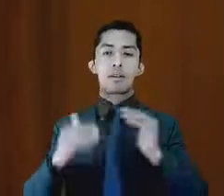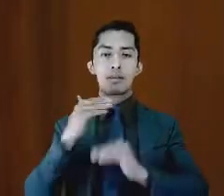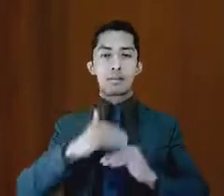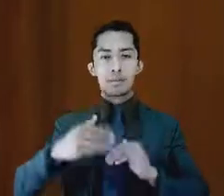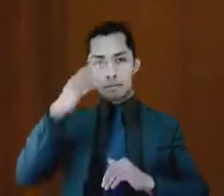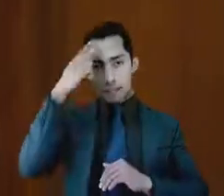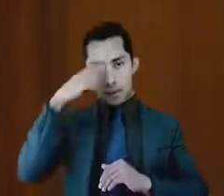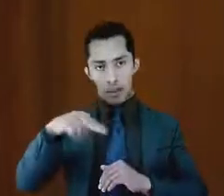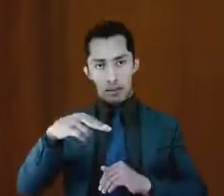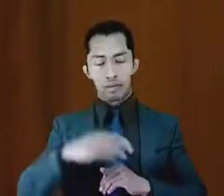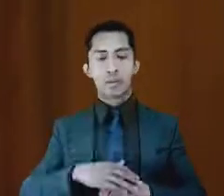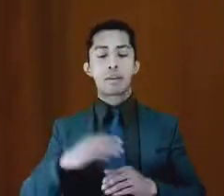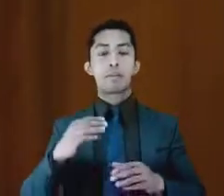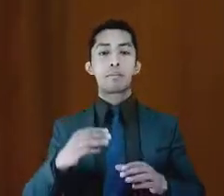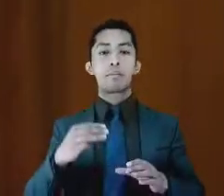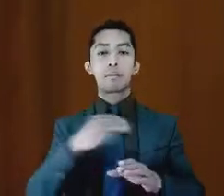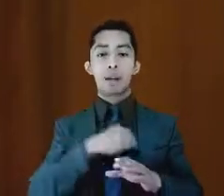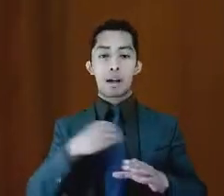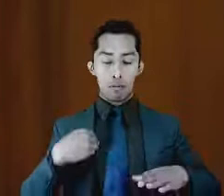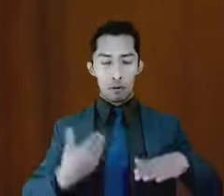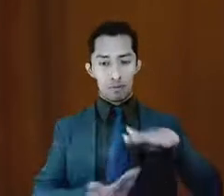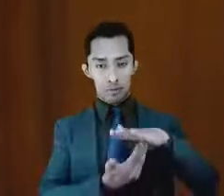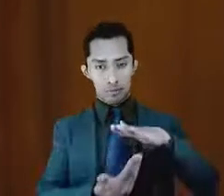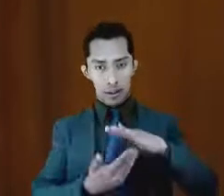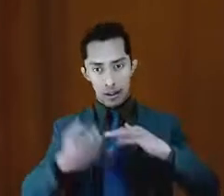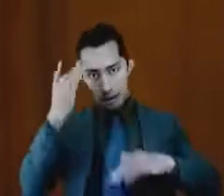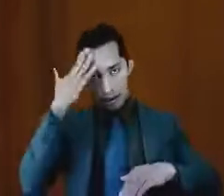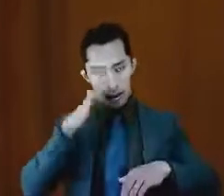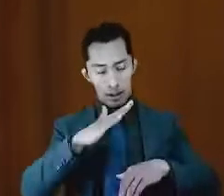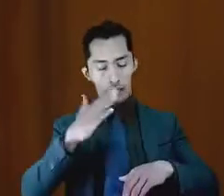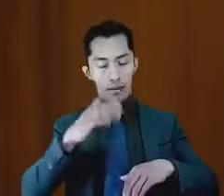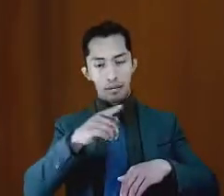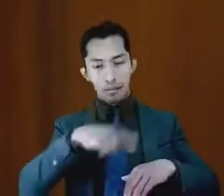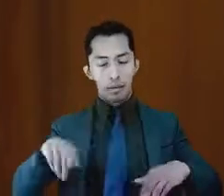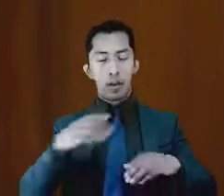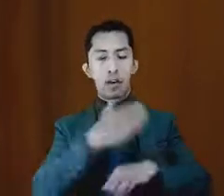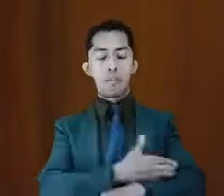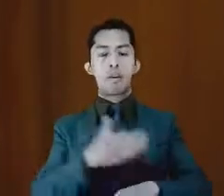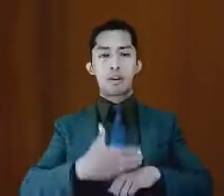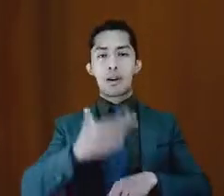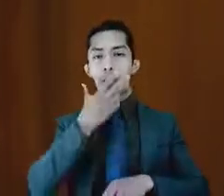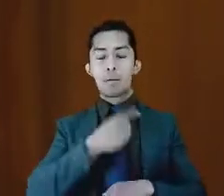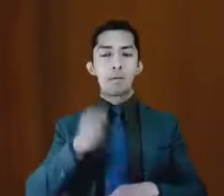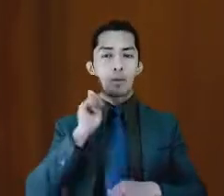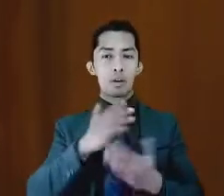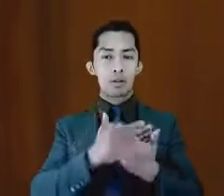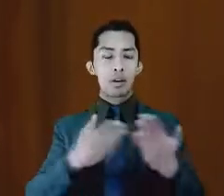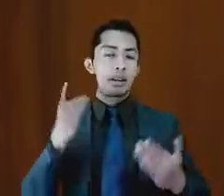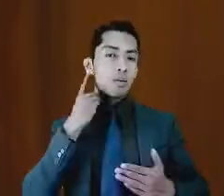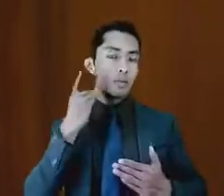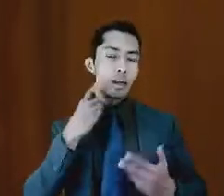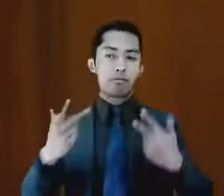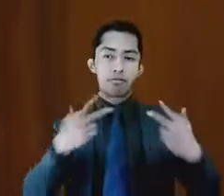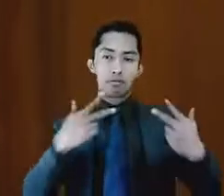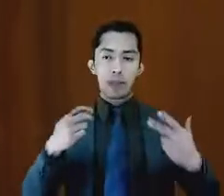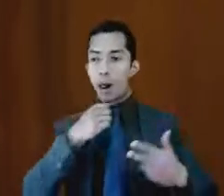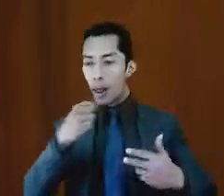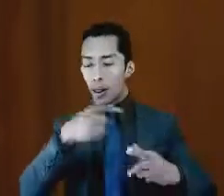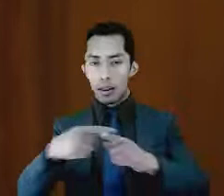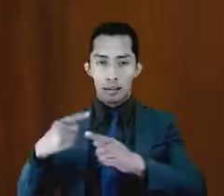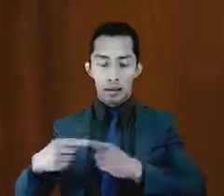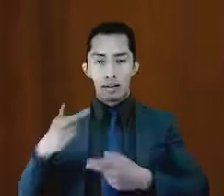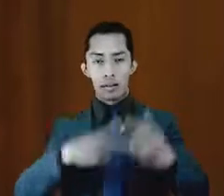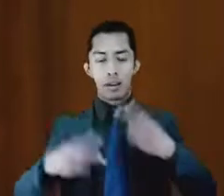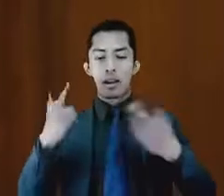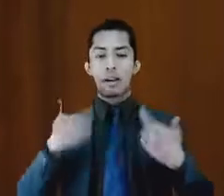México. Integrantes de la mesa directiva, compañeros y compañeros diputados, medios de comunicación, a nombre